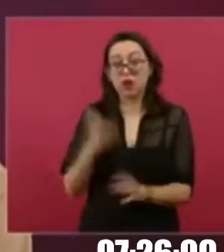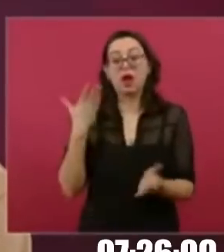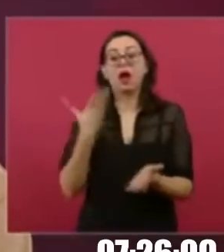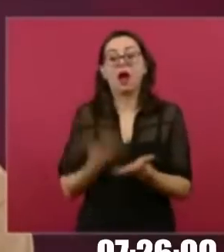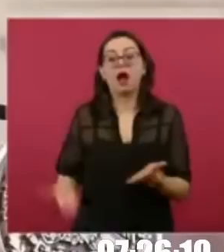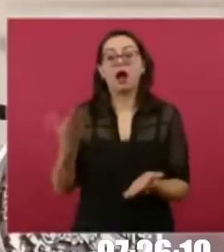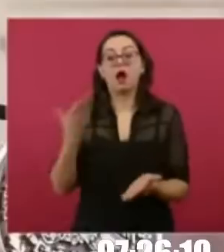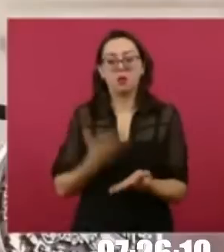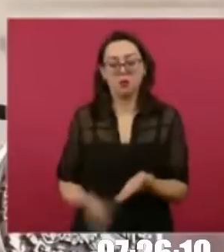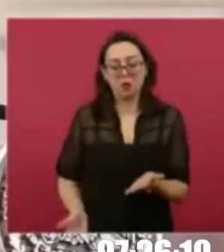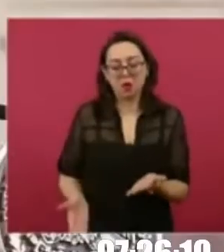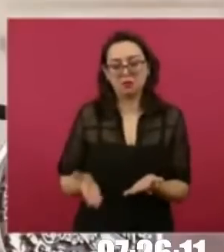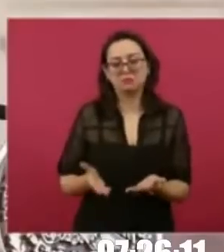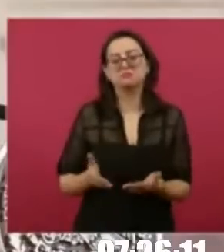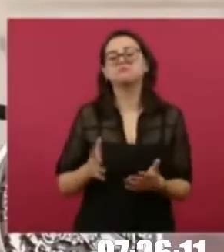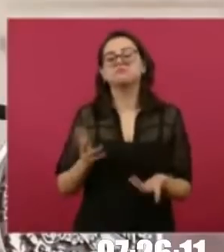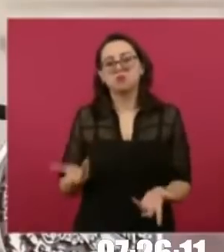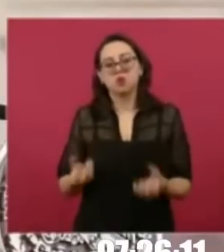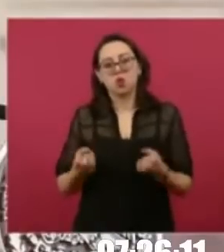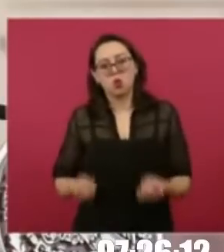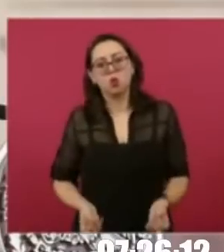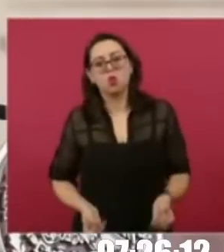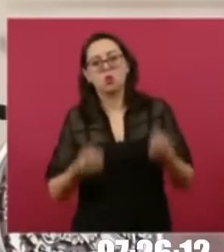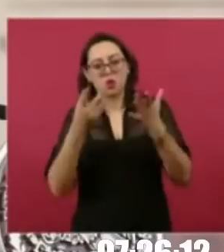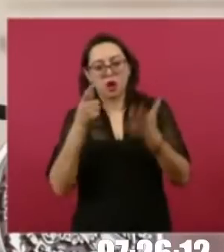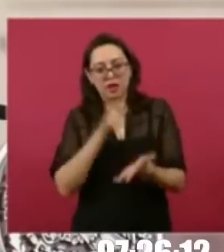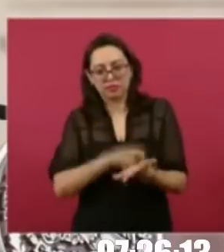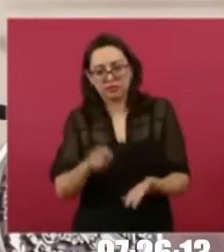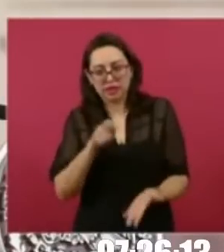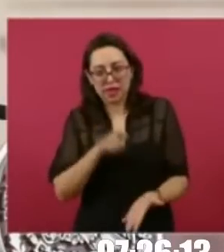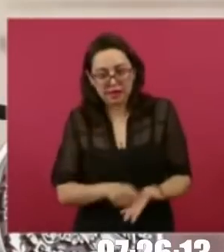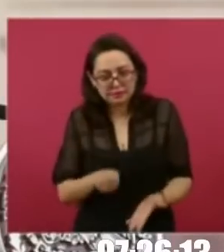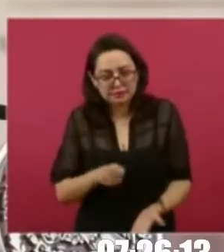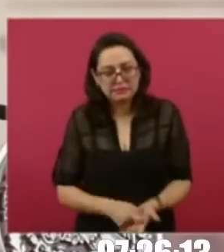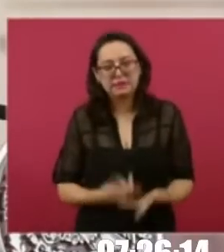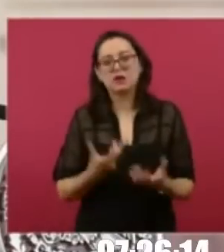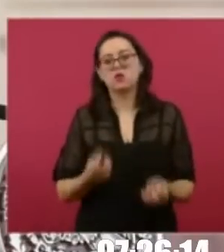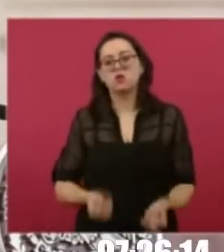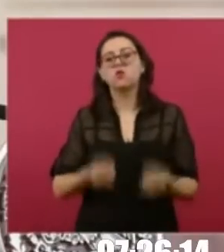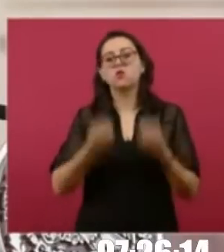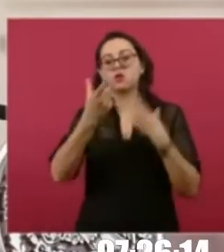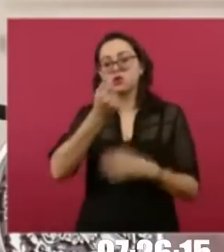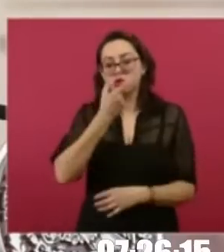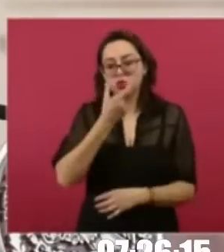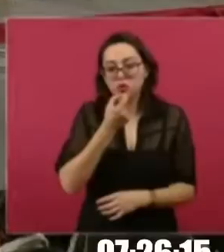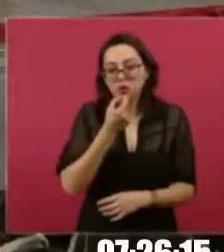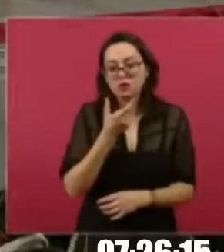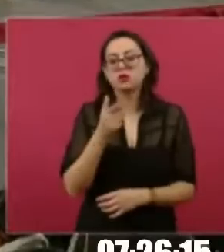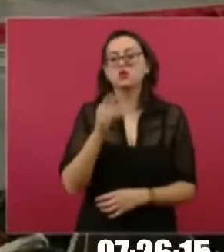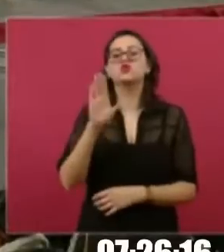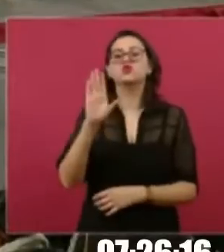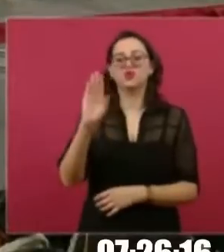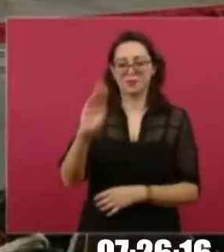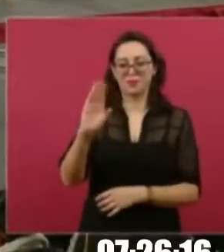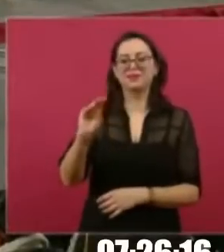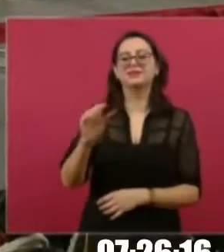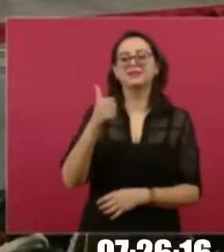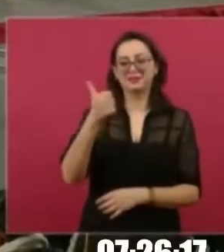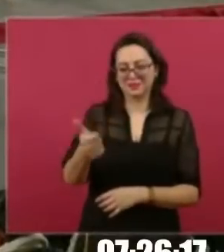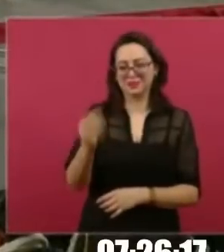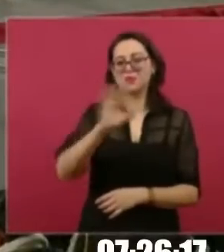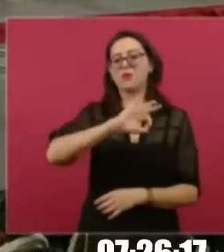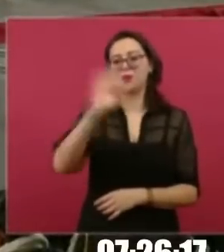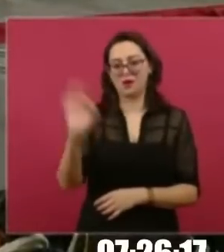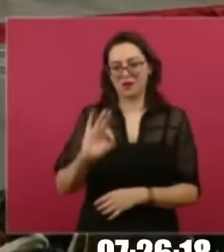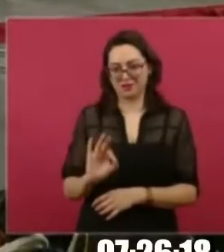ya tenemos un sistema que nos permite saber cuántas recetas se surten y estamos en promedio 96% por eso llegar